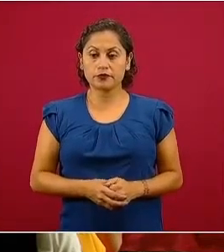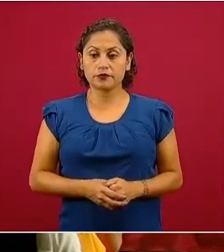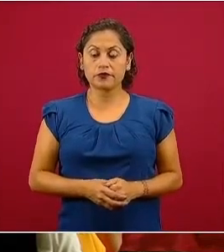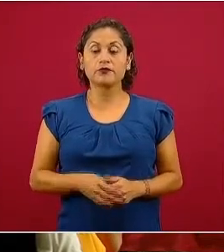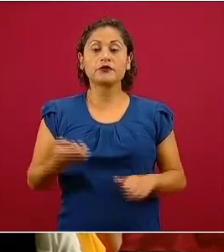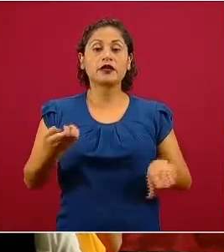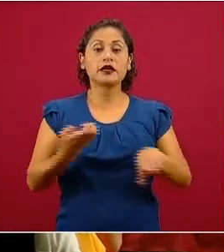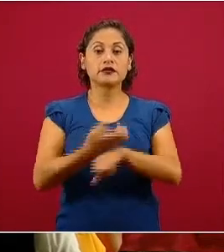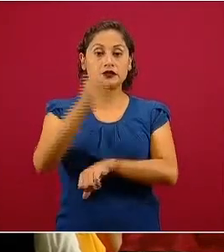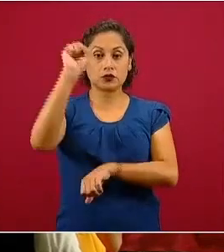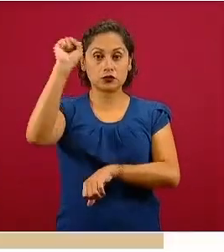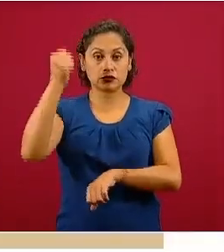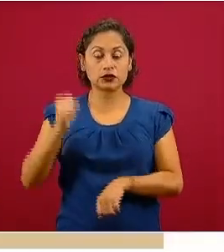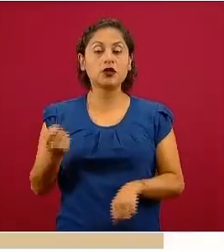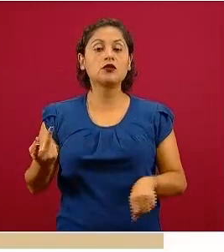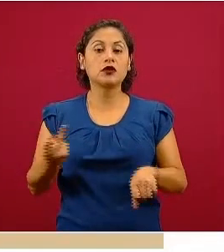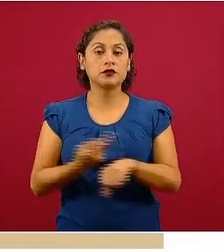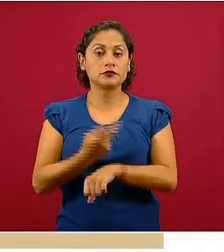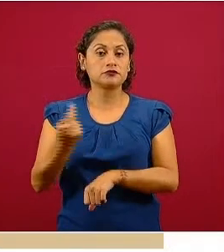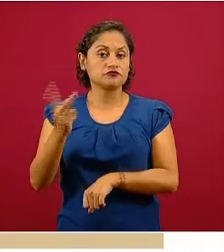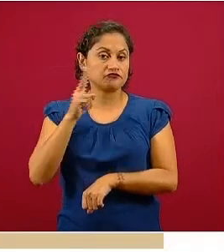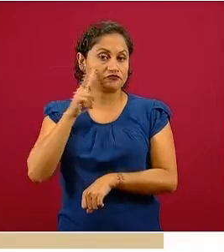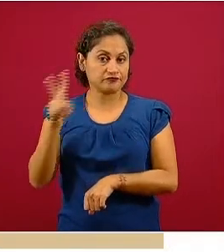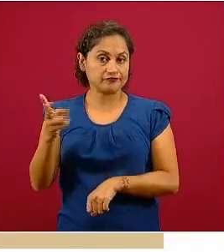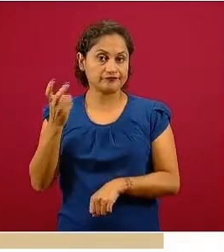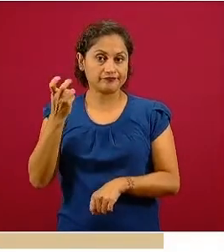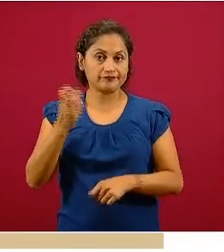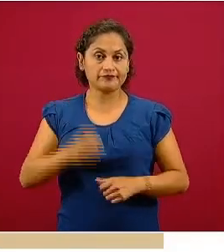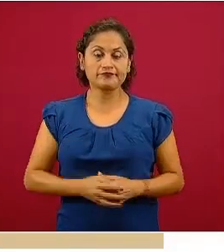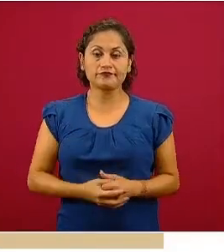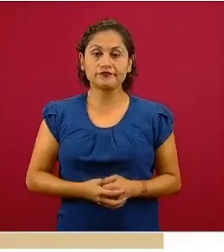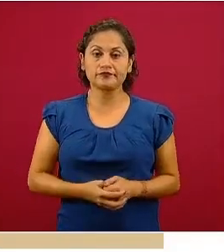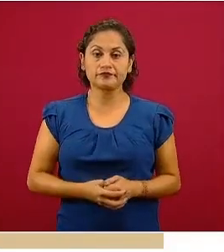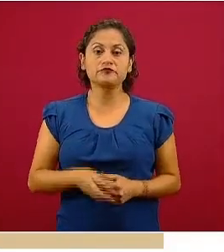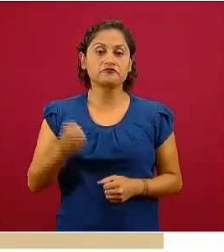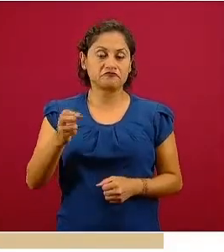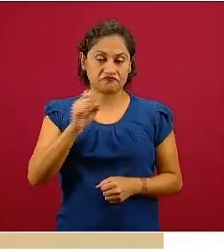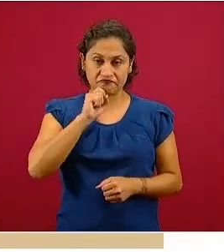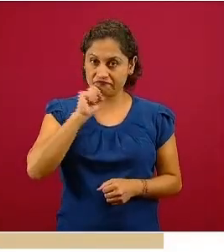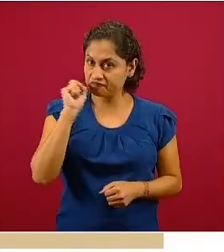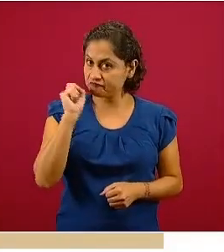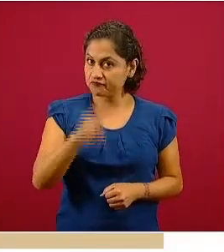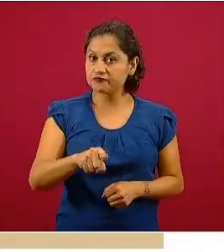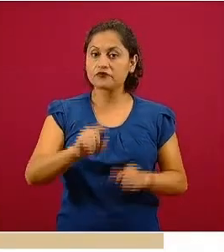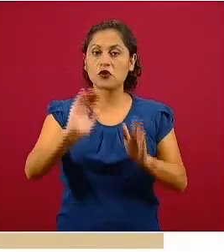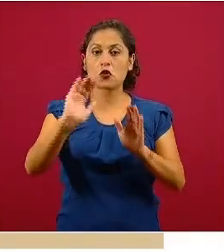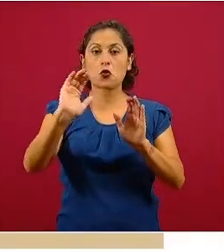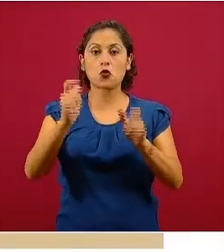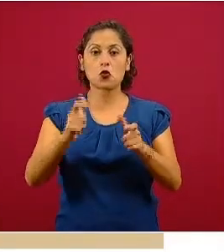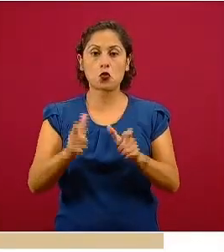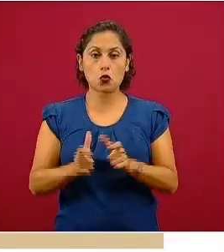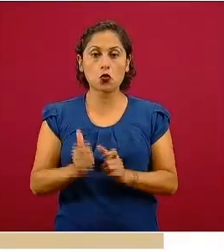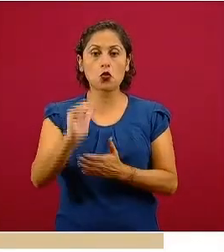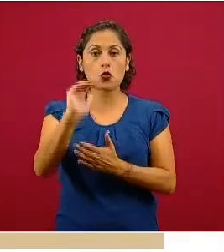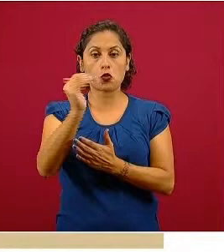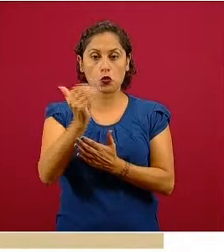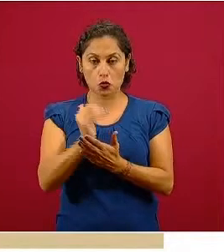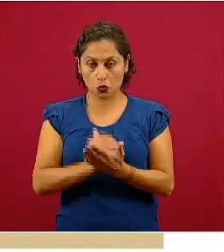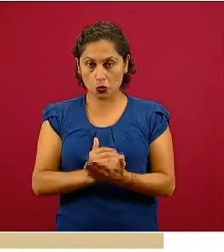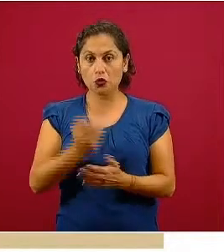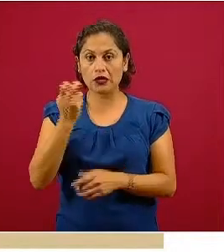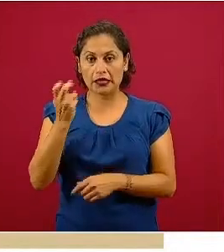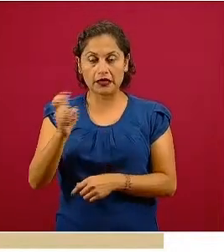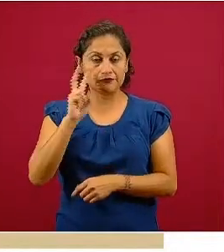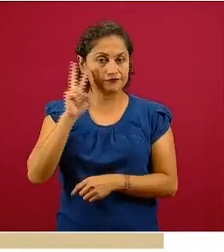Sinaloa. Sinaloa es uno de los estados que también ha tenido un descenso importante y una tendencia con este descenso